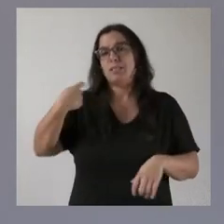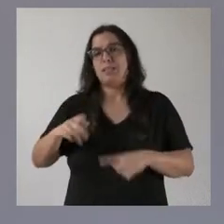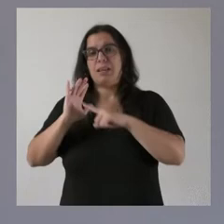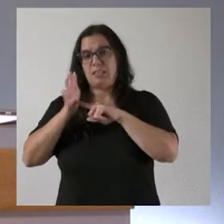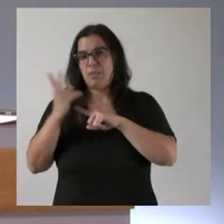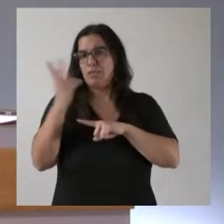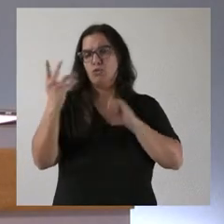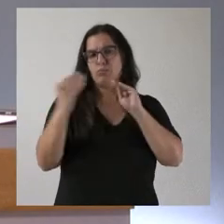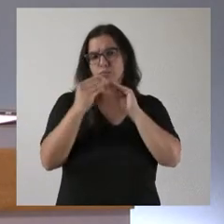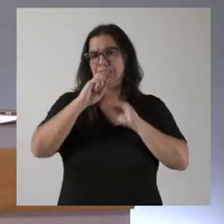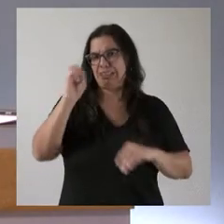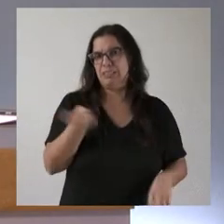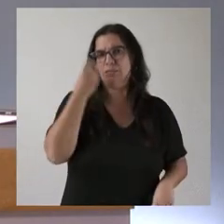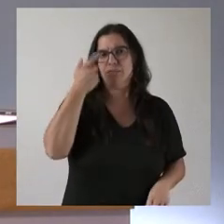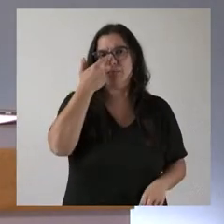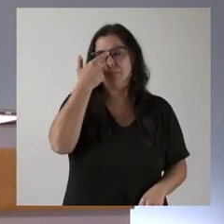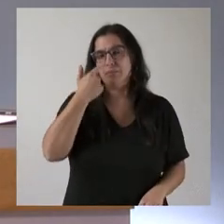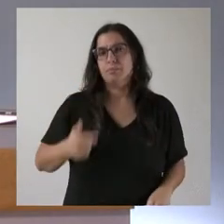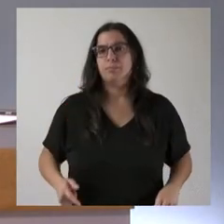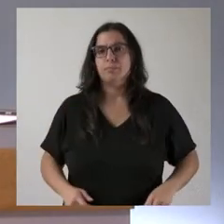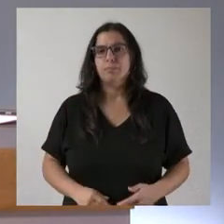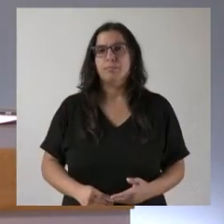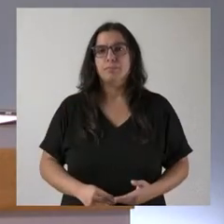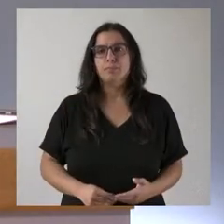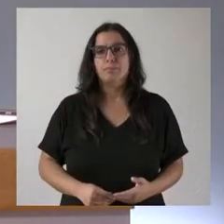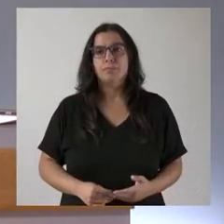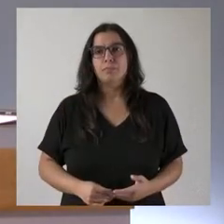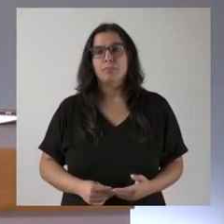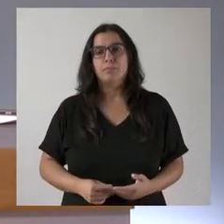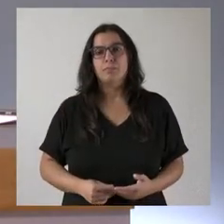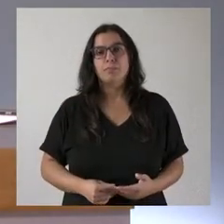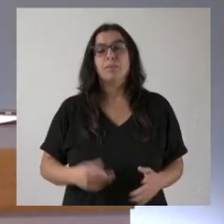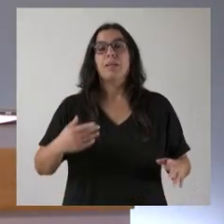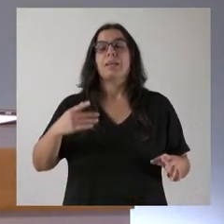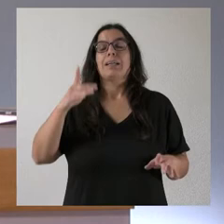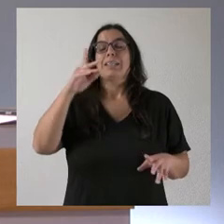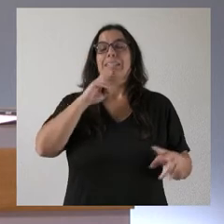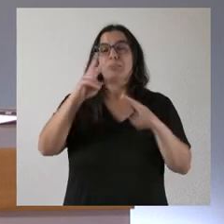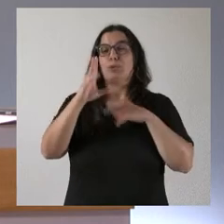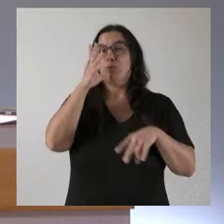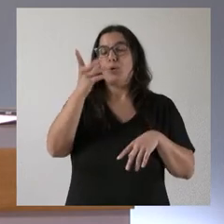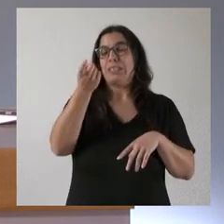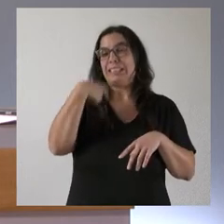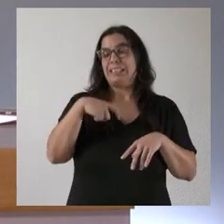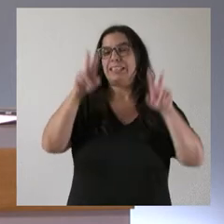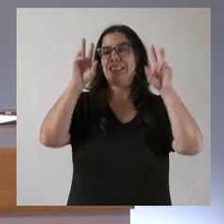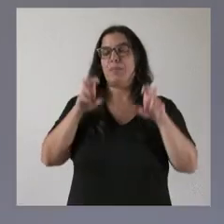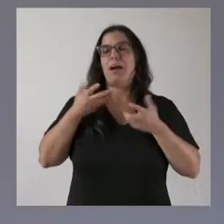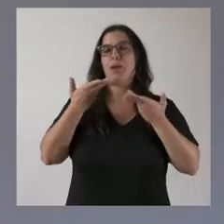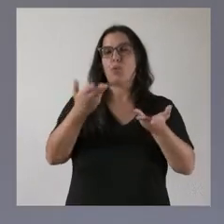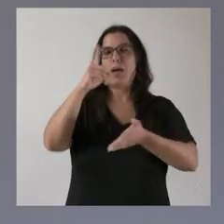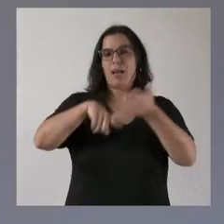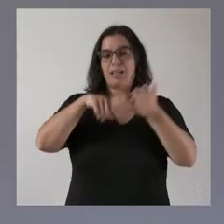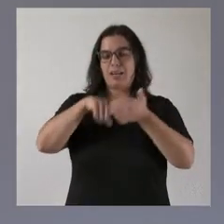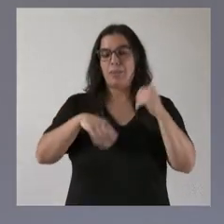la Mancha si le respondo que se me despistó el tema de las ayudas del alquiler a ver el plan de juventud lo que marca